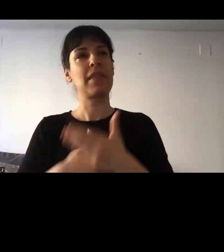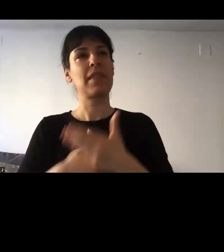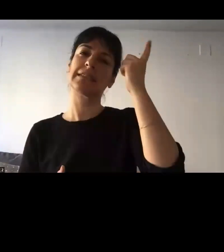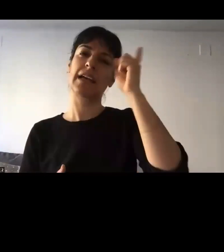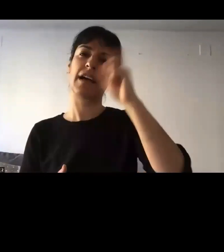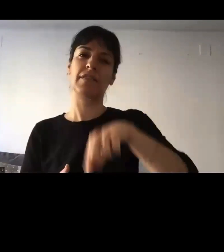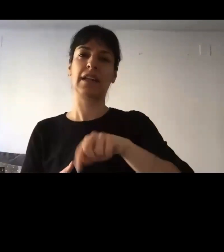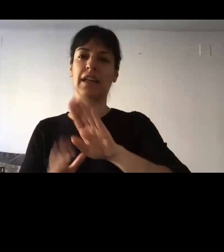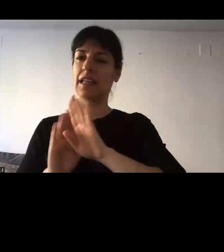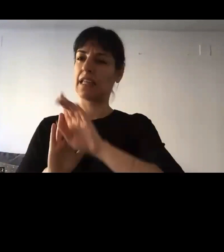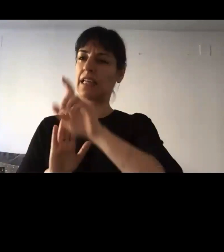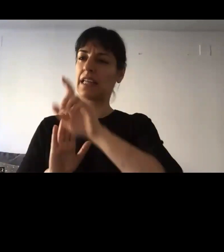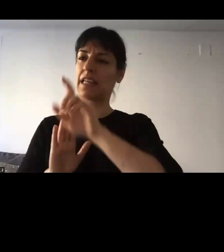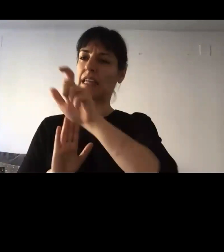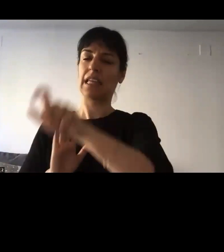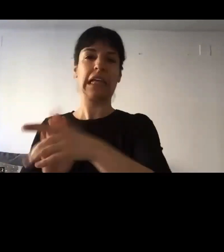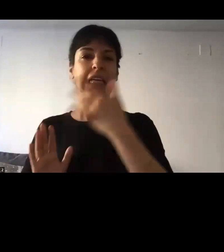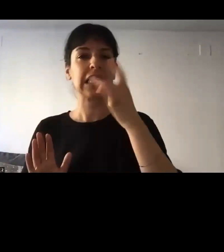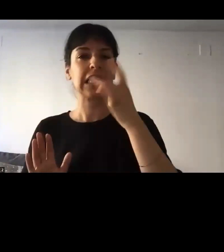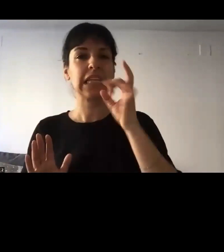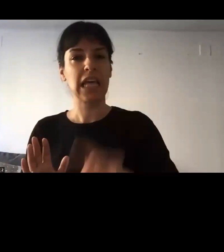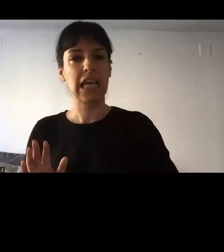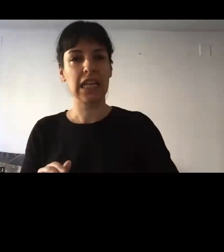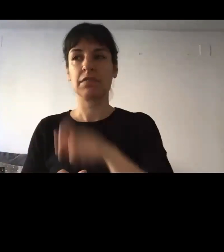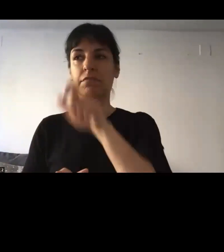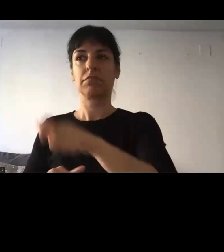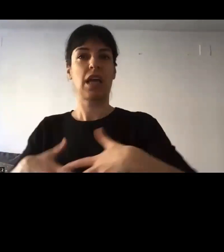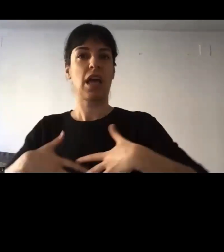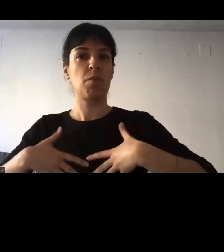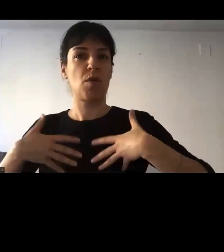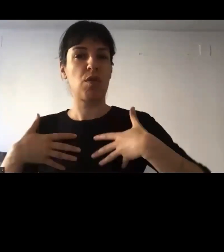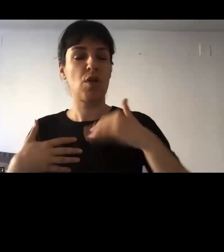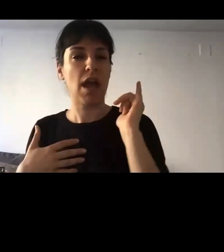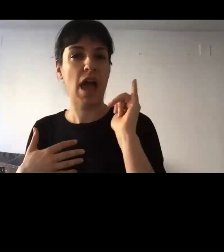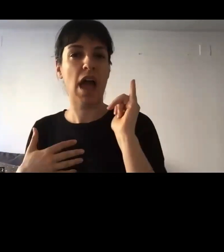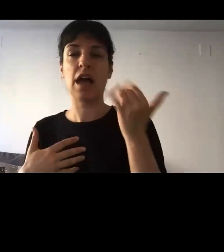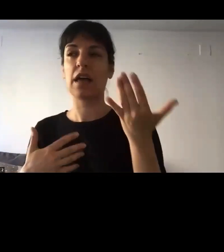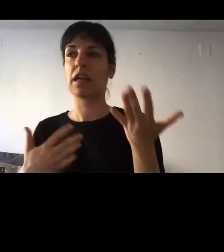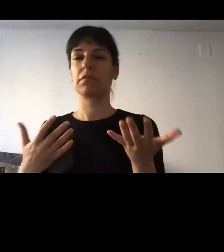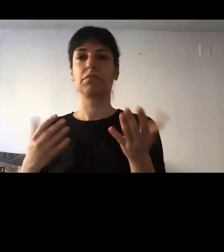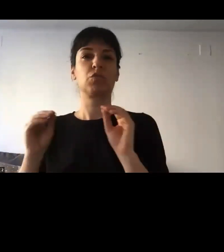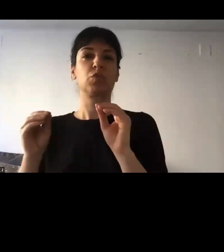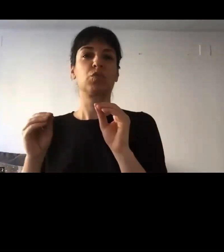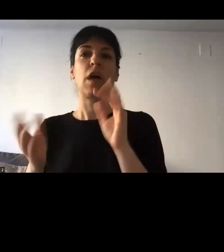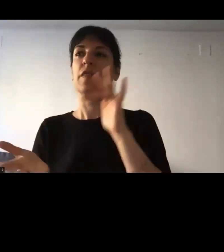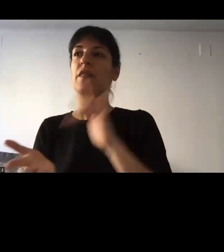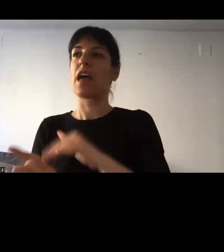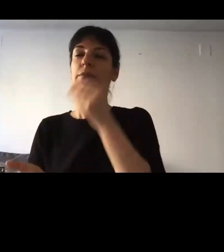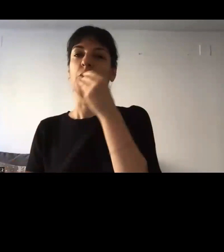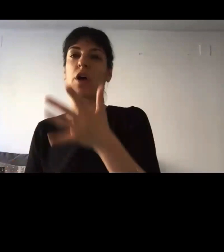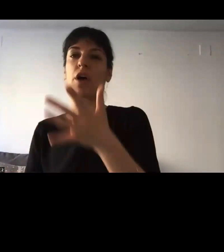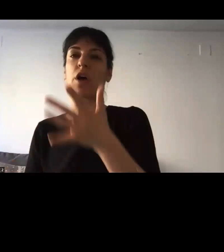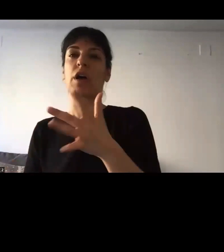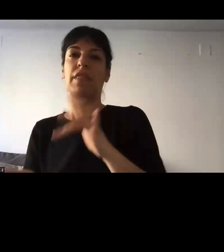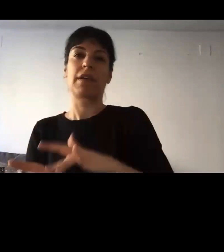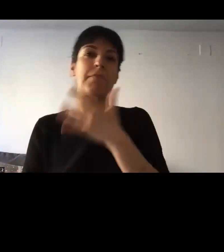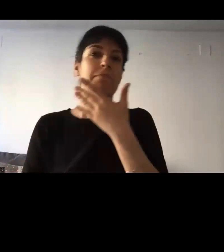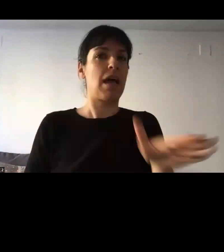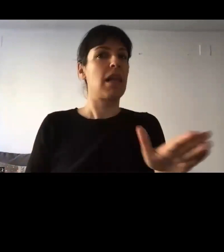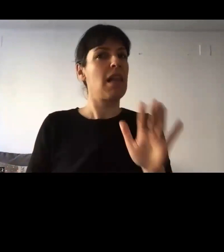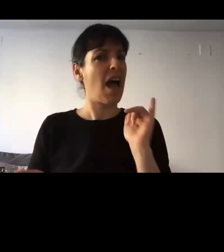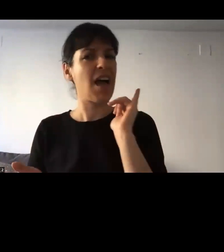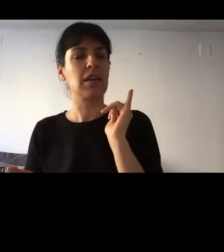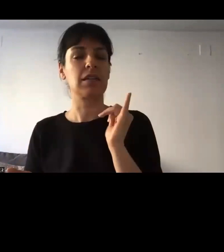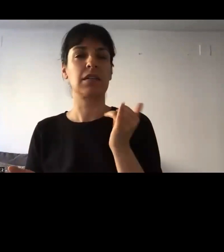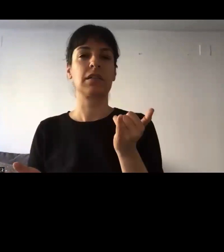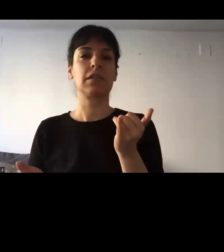tenemos delante, que es una persona con sus emociones y con sus días buenos y con sus días malos, pero bueno, yo